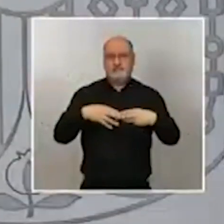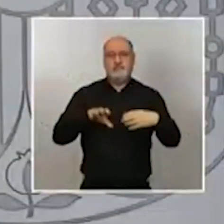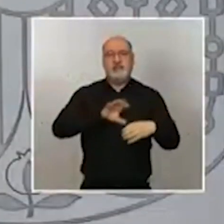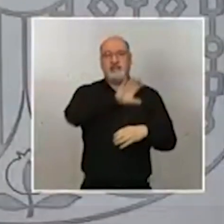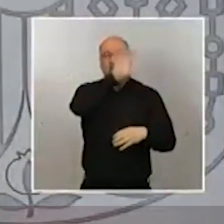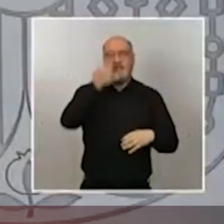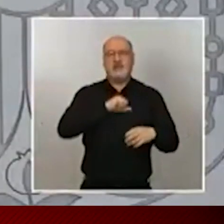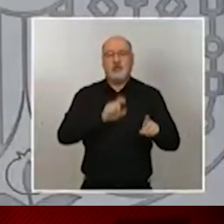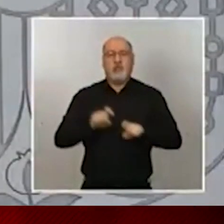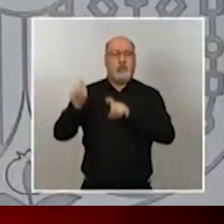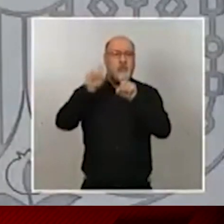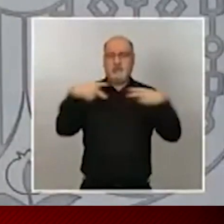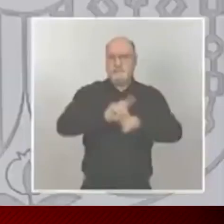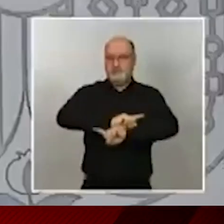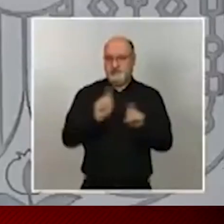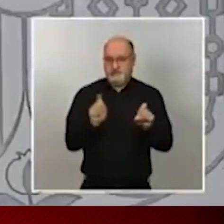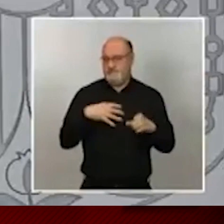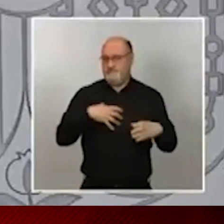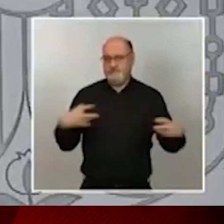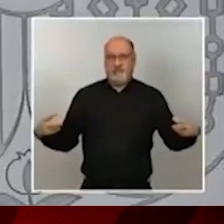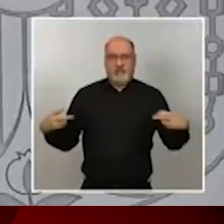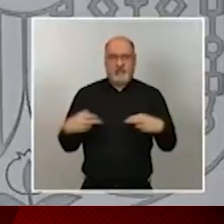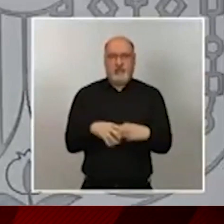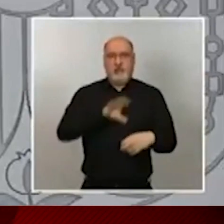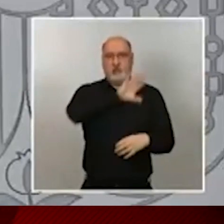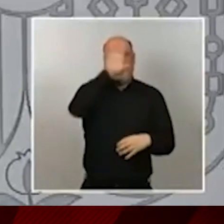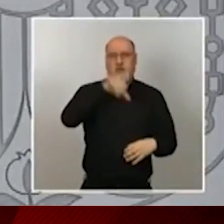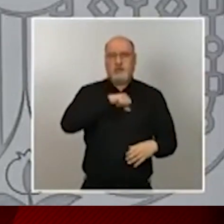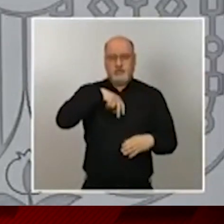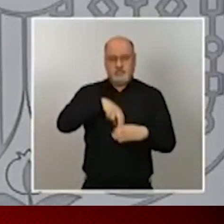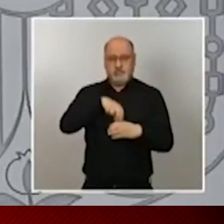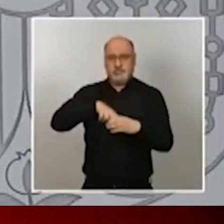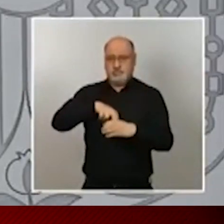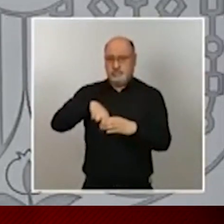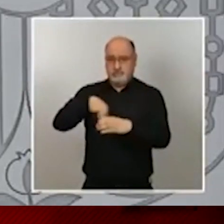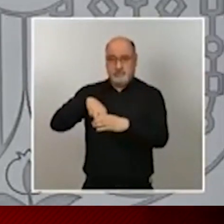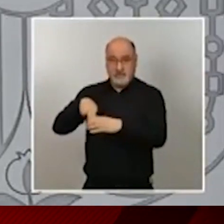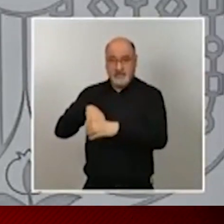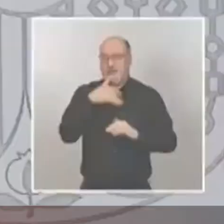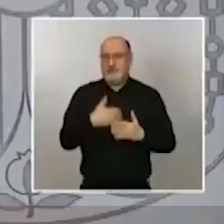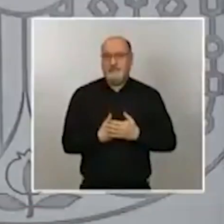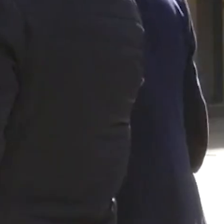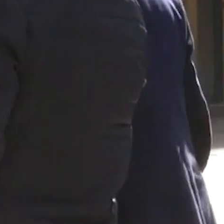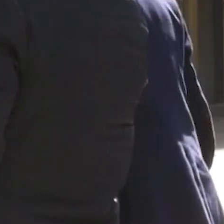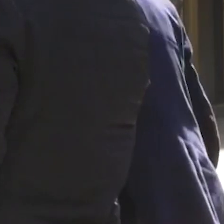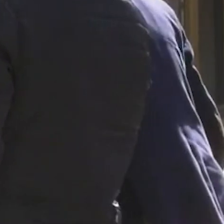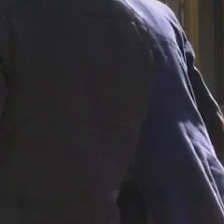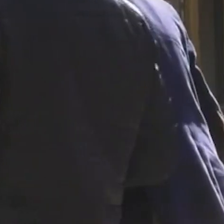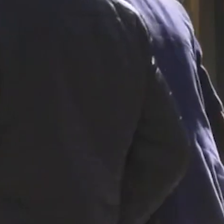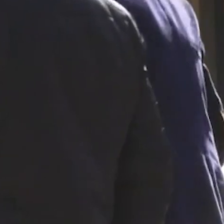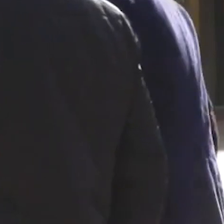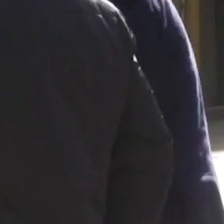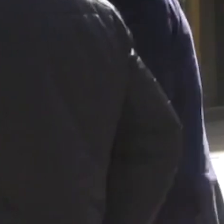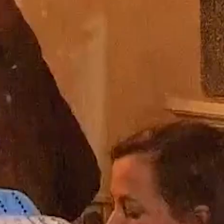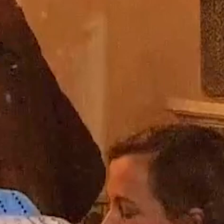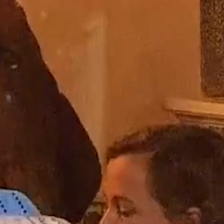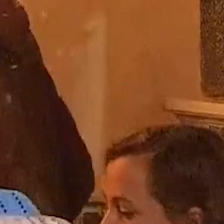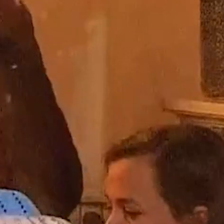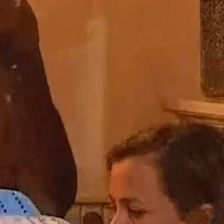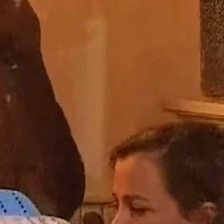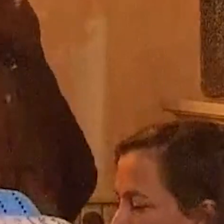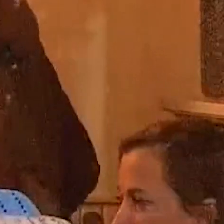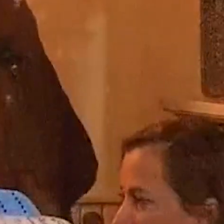Se procede al cierre perimetral, no siendo de aplicación a las comunidades autónomas de Canarias y Baleares. Movilidad nocturna como máximo